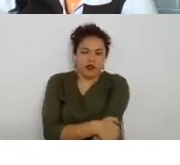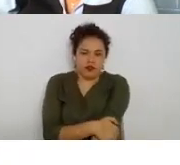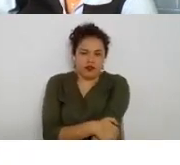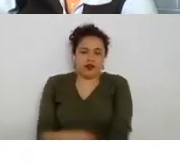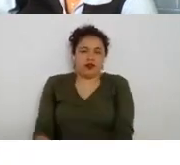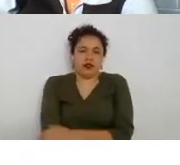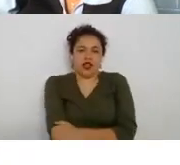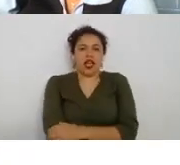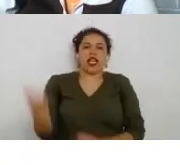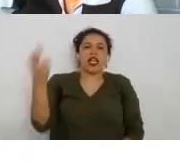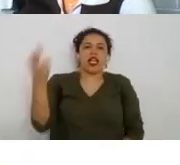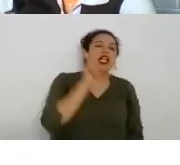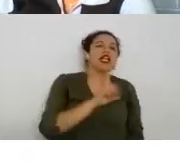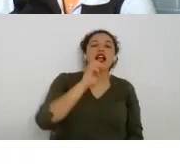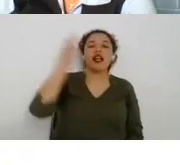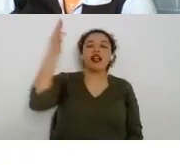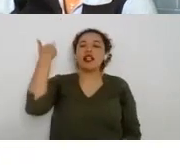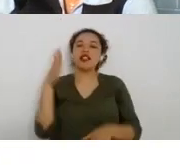reina a reina modificada?